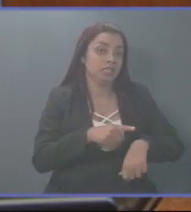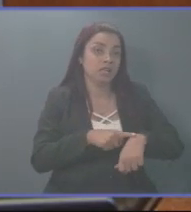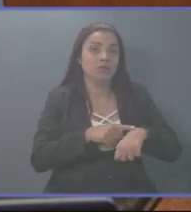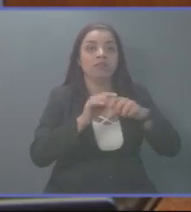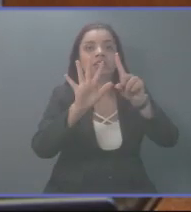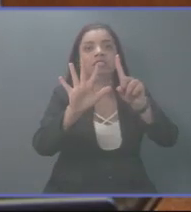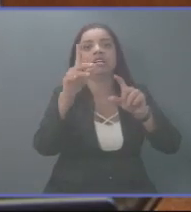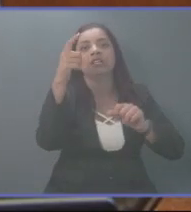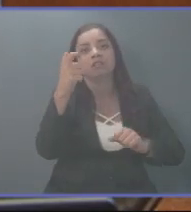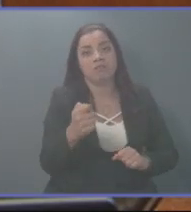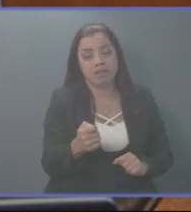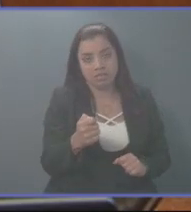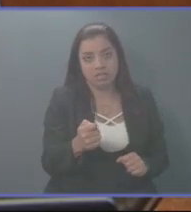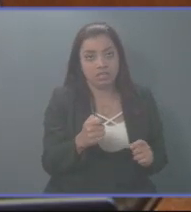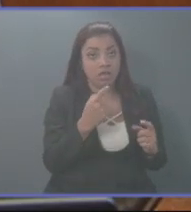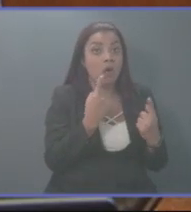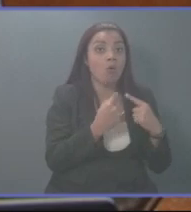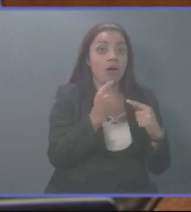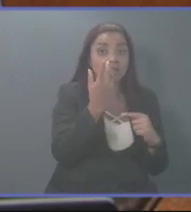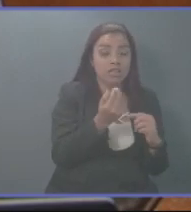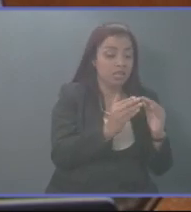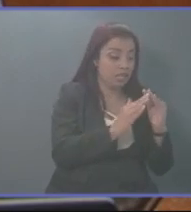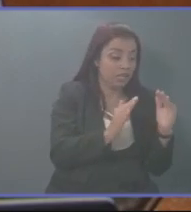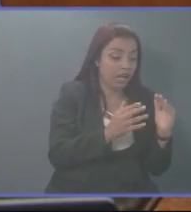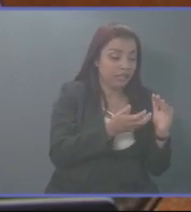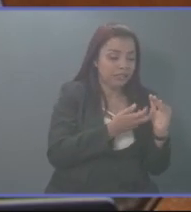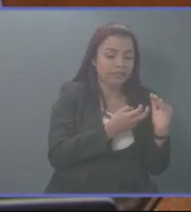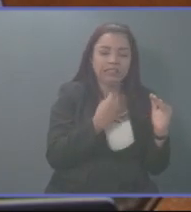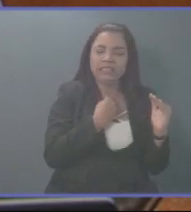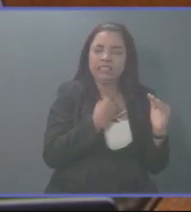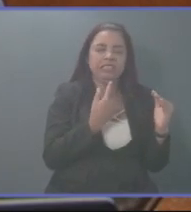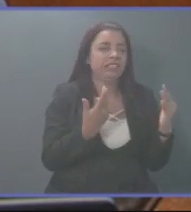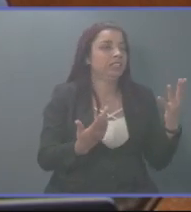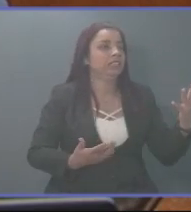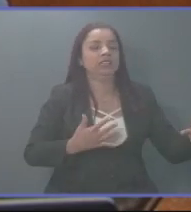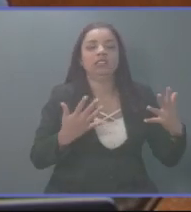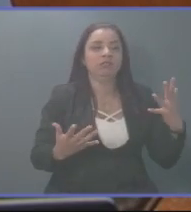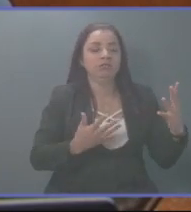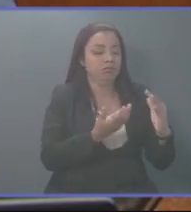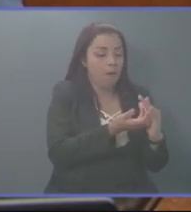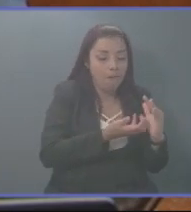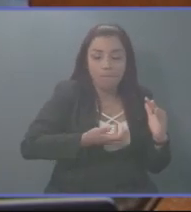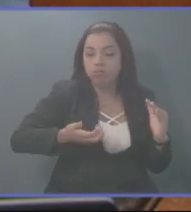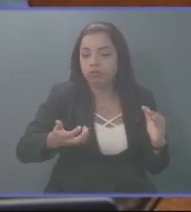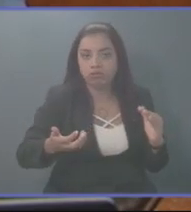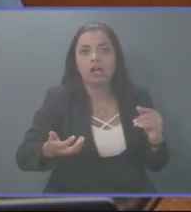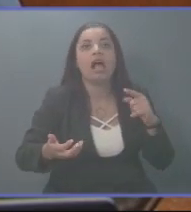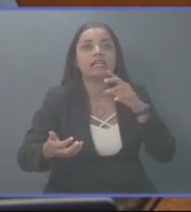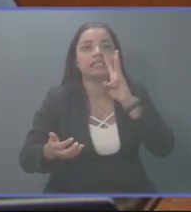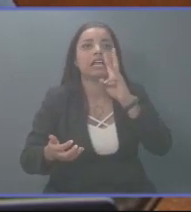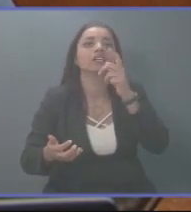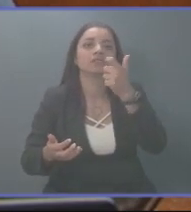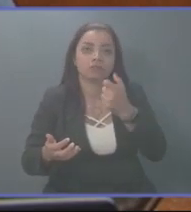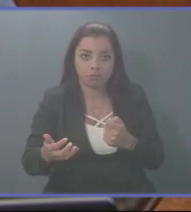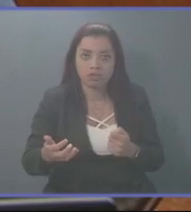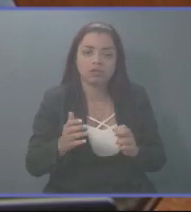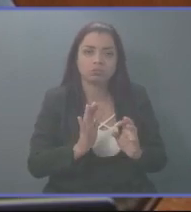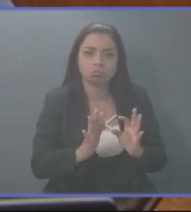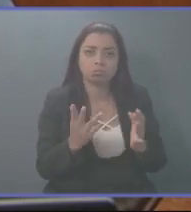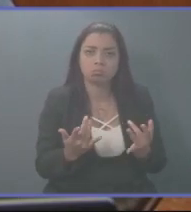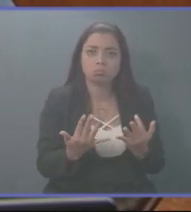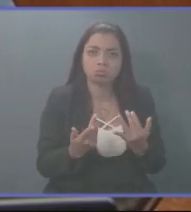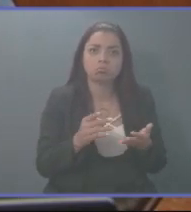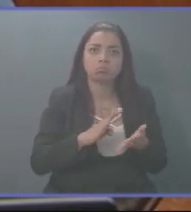meses a partir de la fecha en que acaeció el desplazamiento para el pago de sus obligaciones, tiempo que se